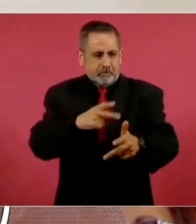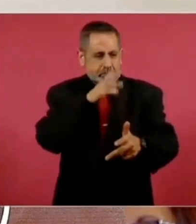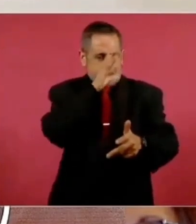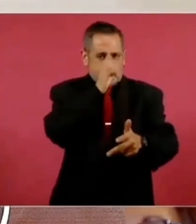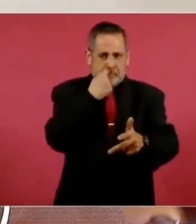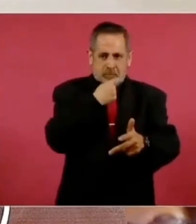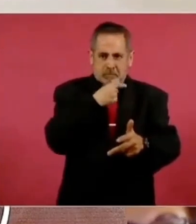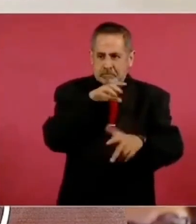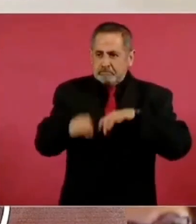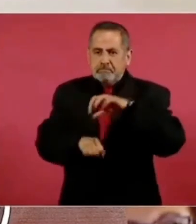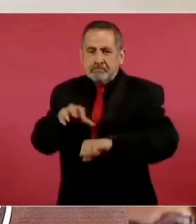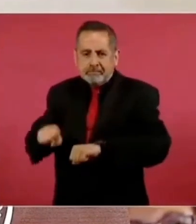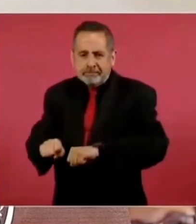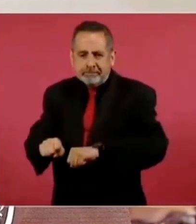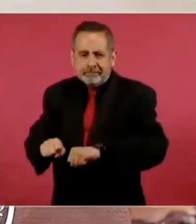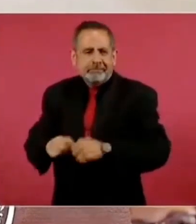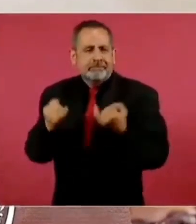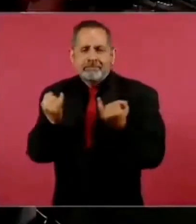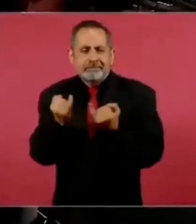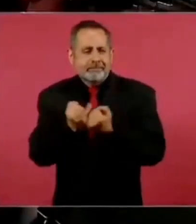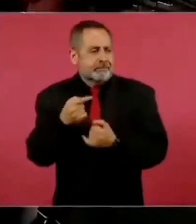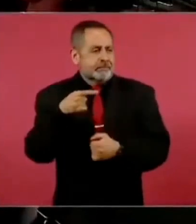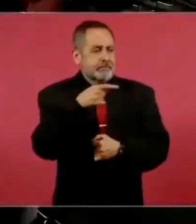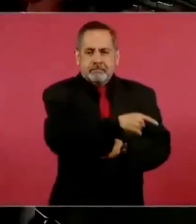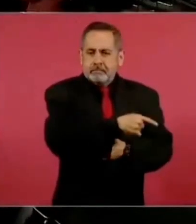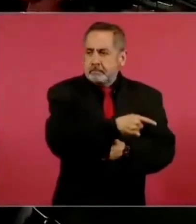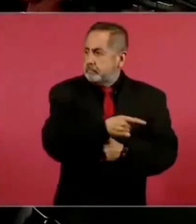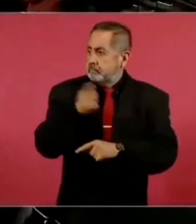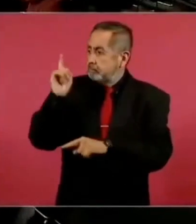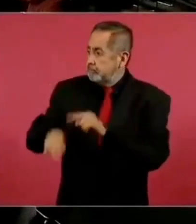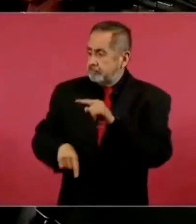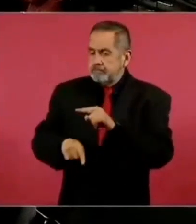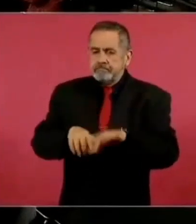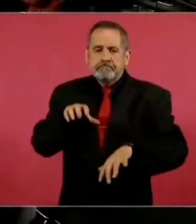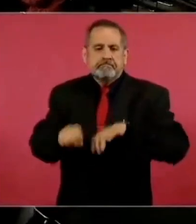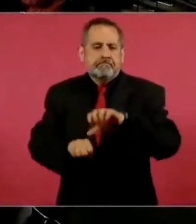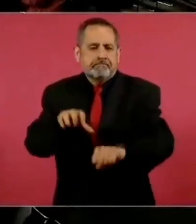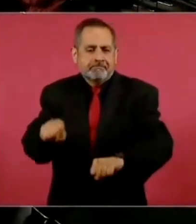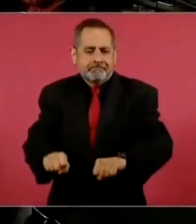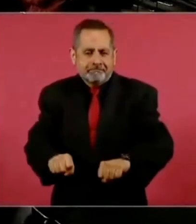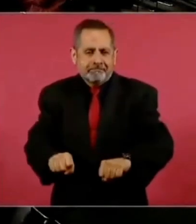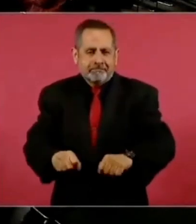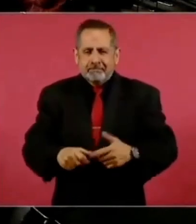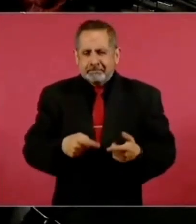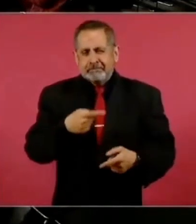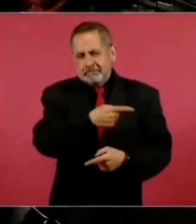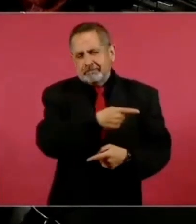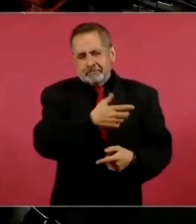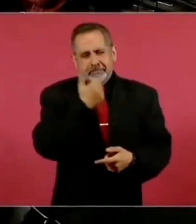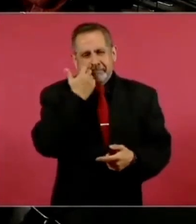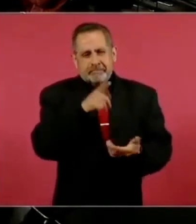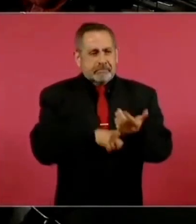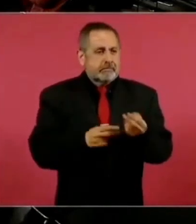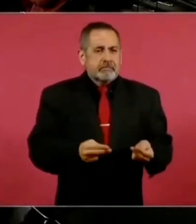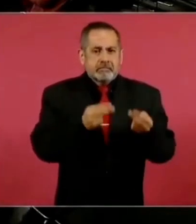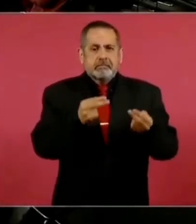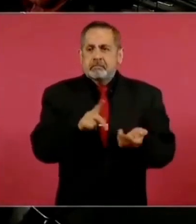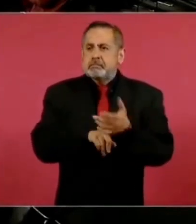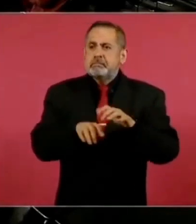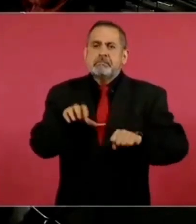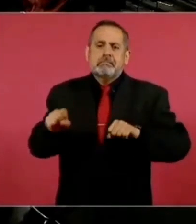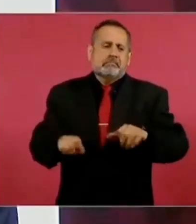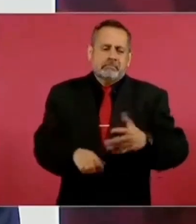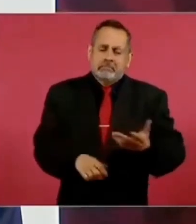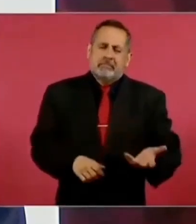Es lo que quisieran. O sea, que el ciudadano quedara en estado de indefensión. Entonces, ¿para qué